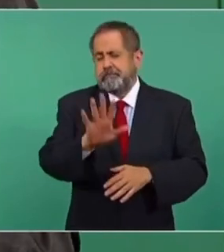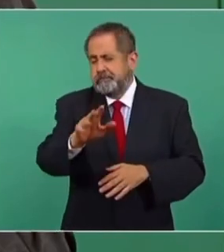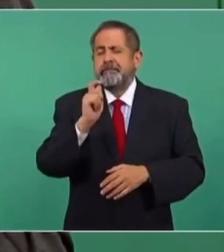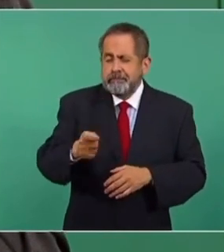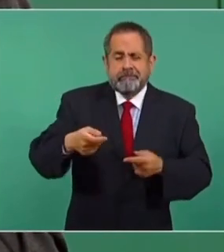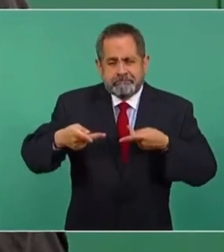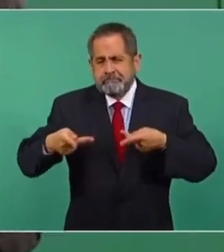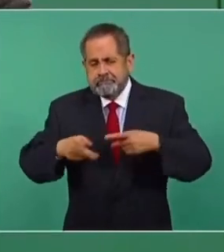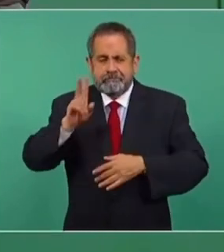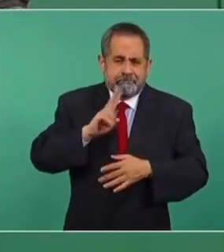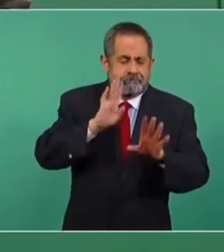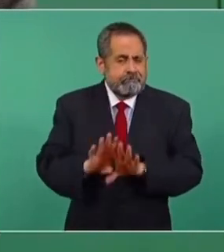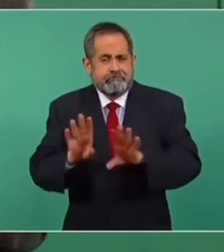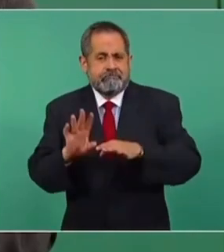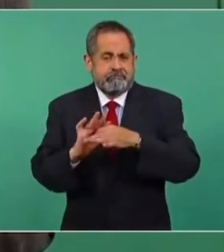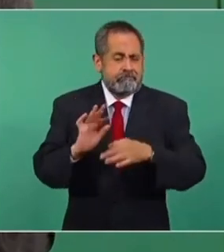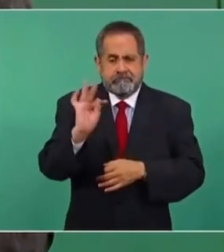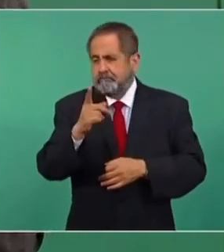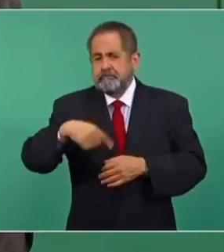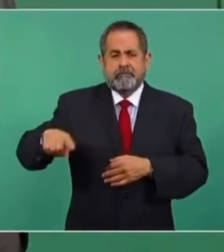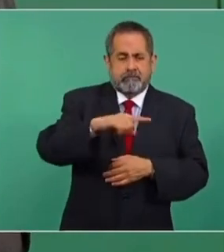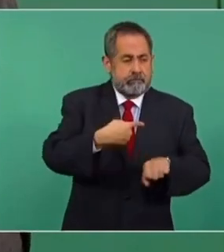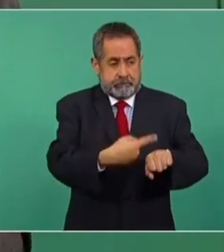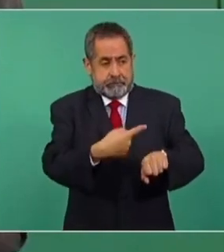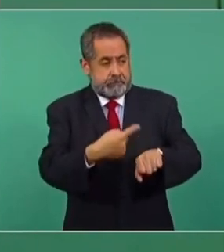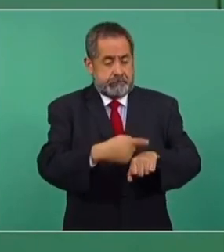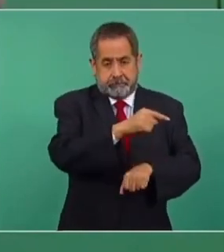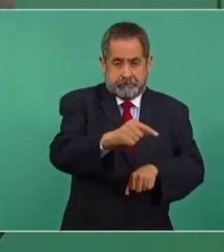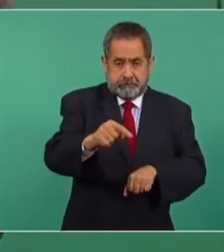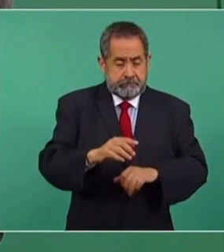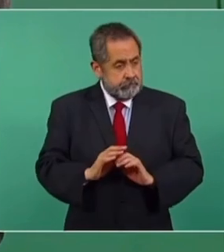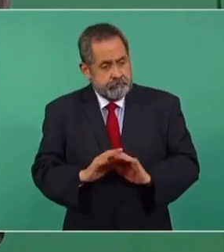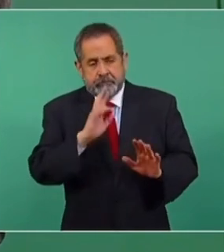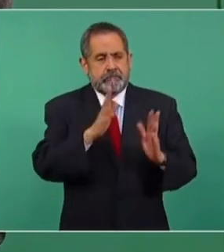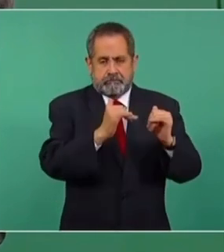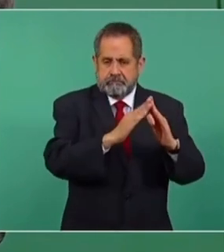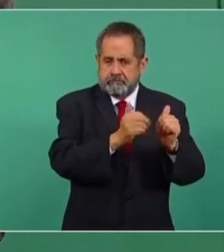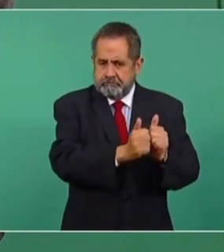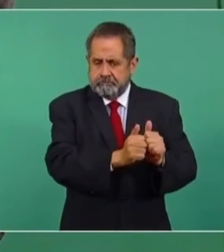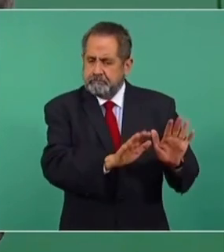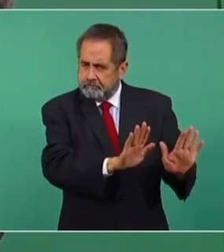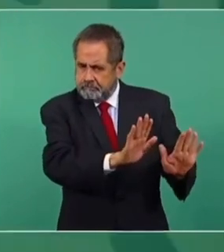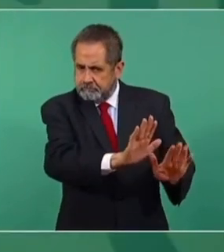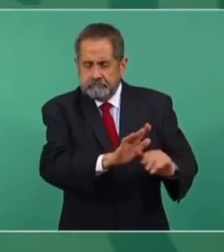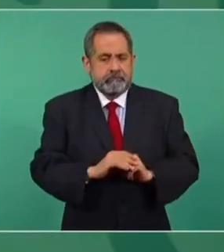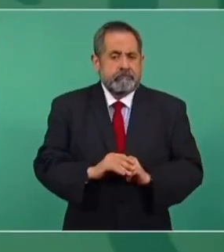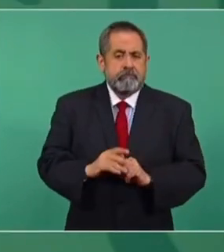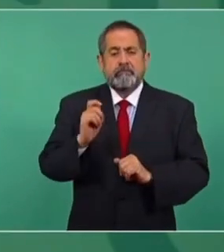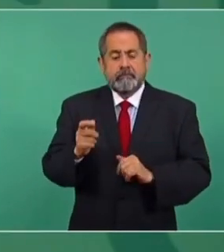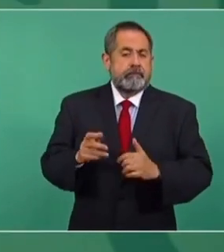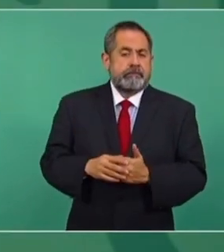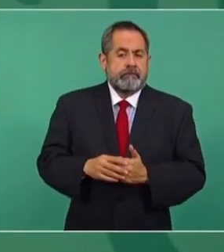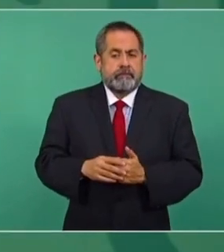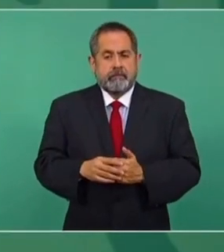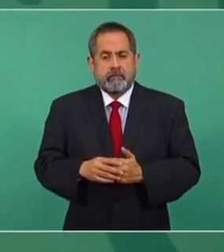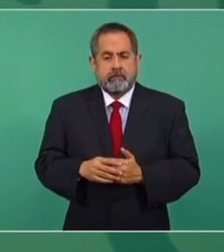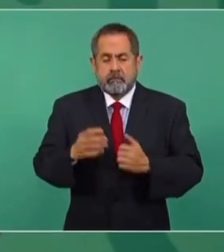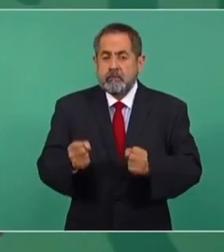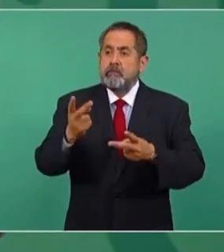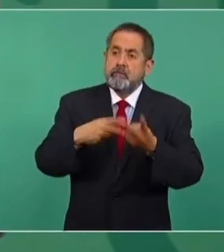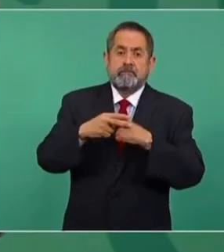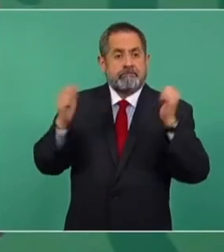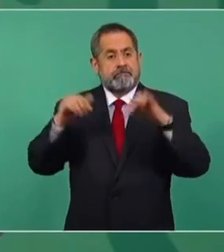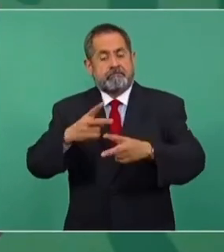viendo que los que están enfermitos, que se queden en la casa y también